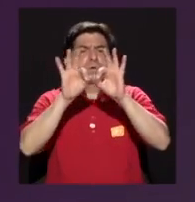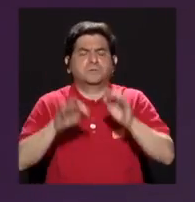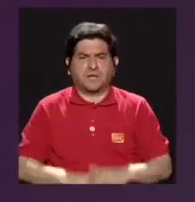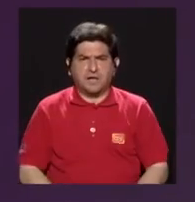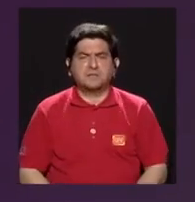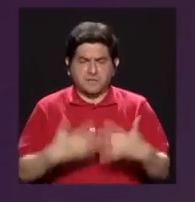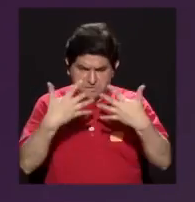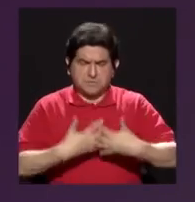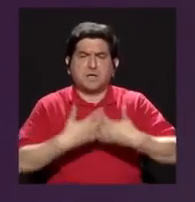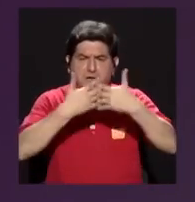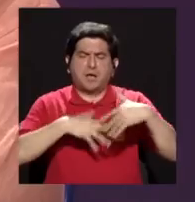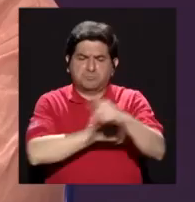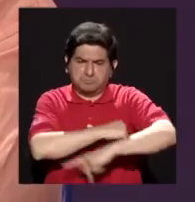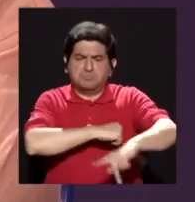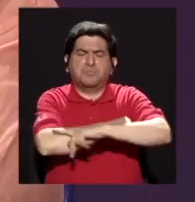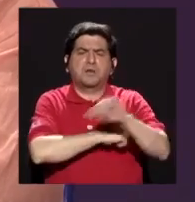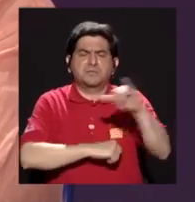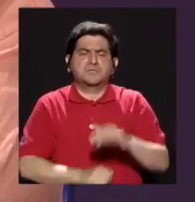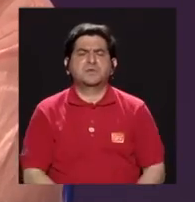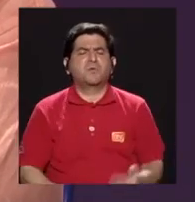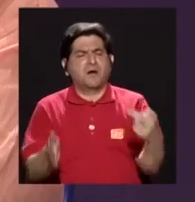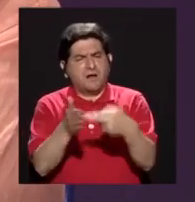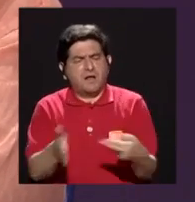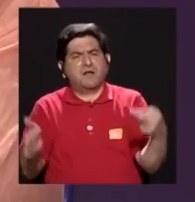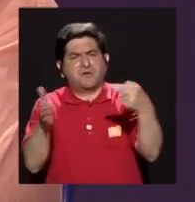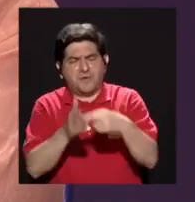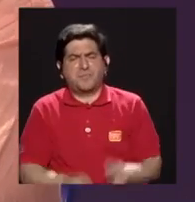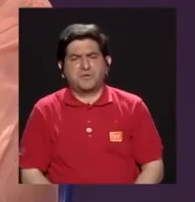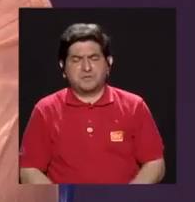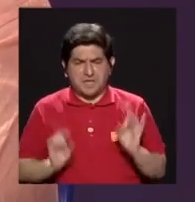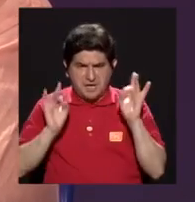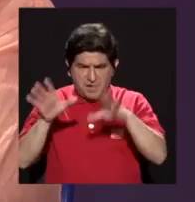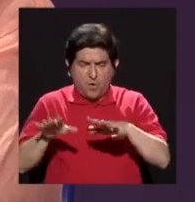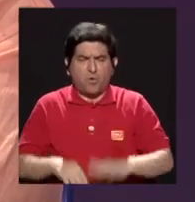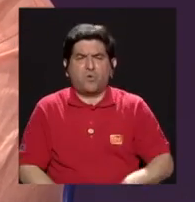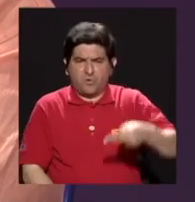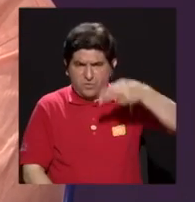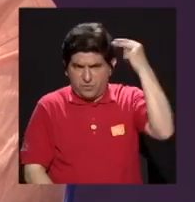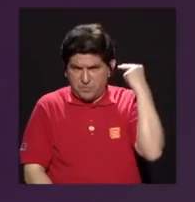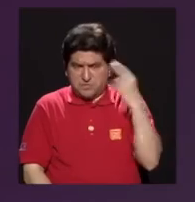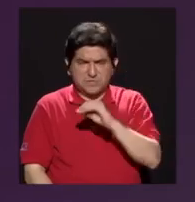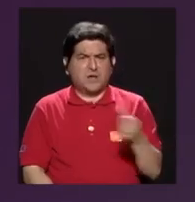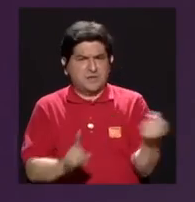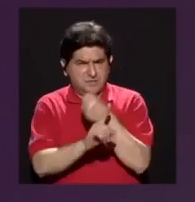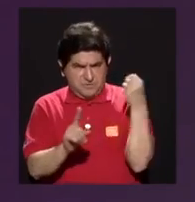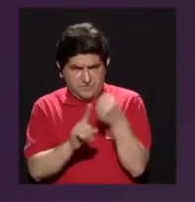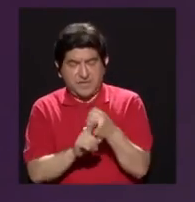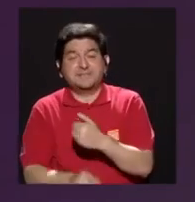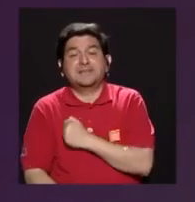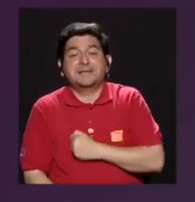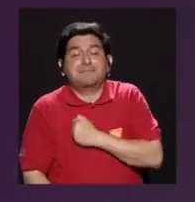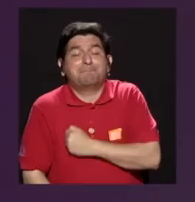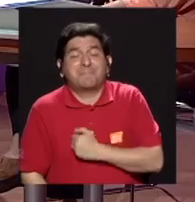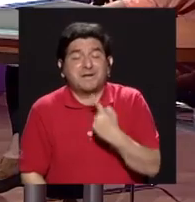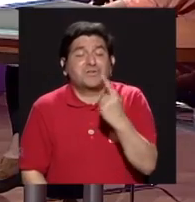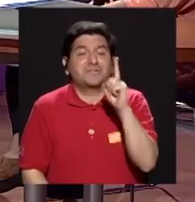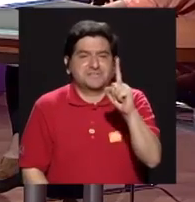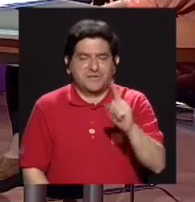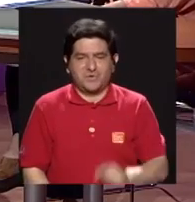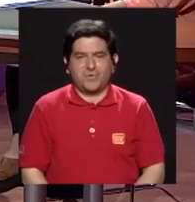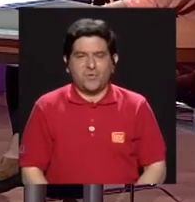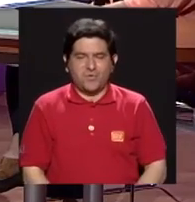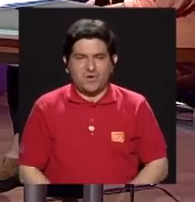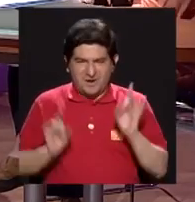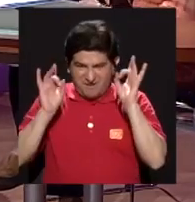empresa de este país también reproduciendo homofobia incluso violencia fuerte perdón pero existe otra otra fobia que a mí